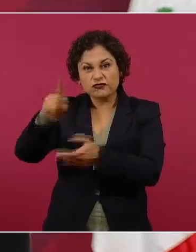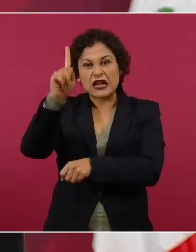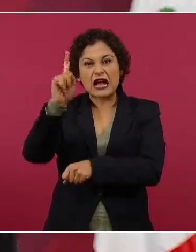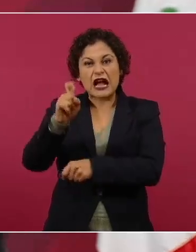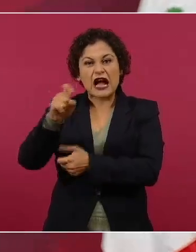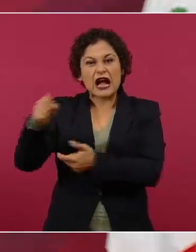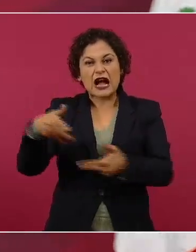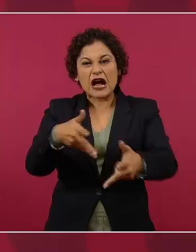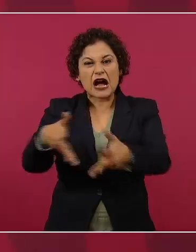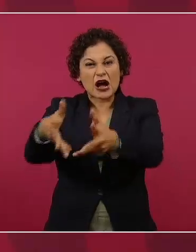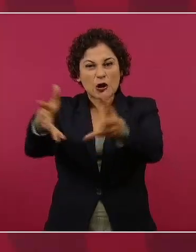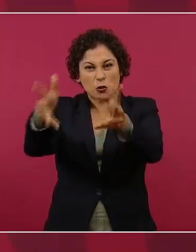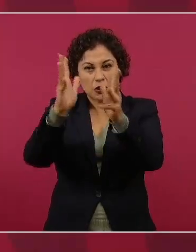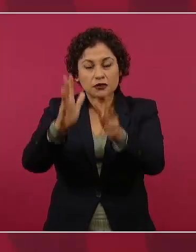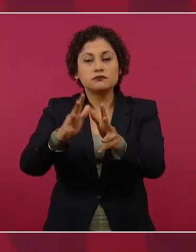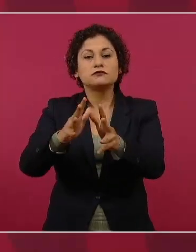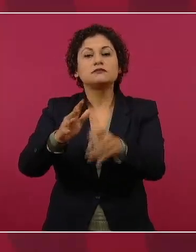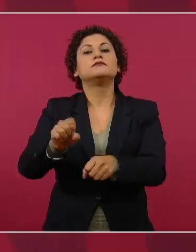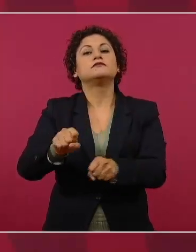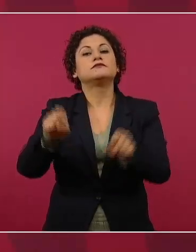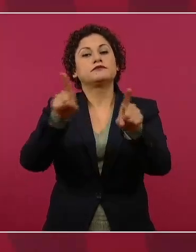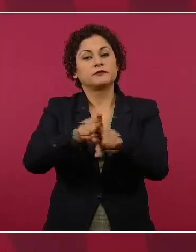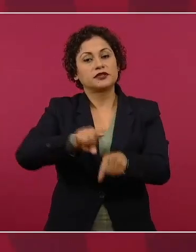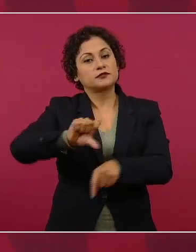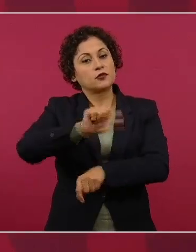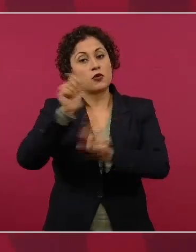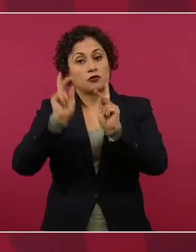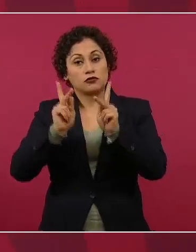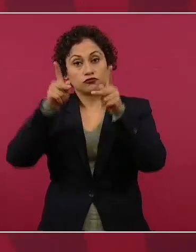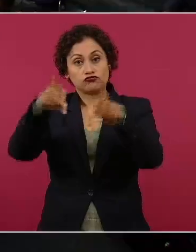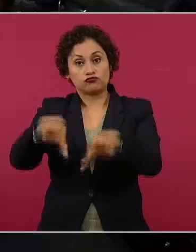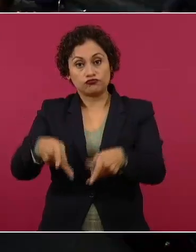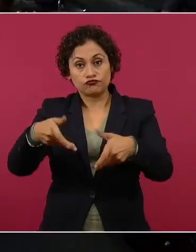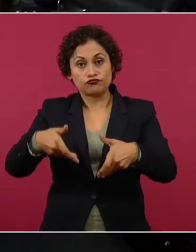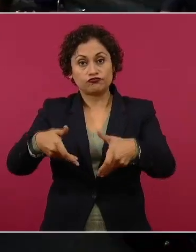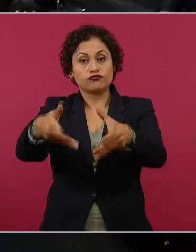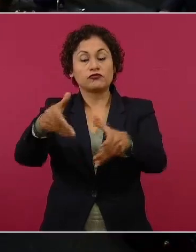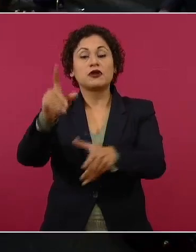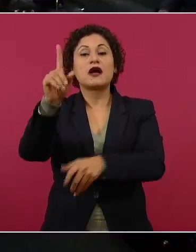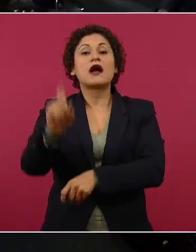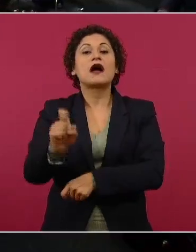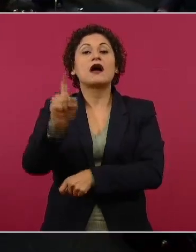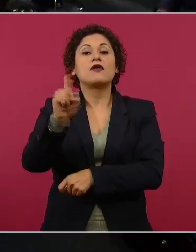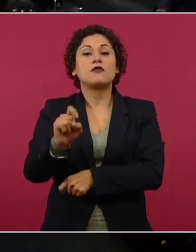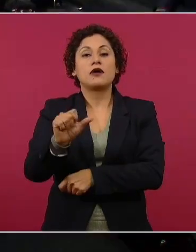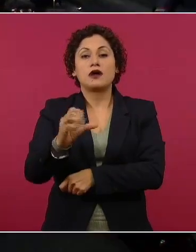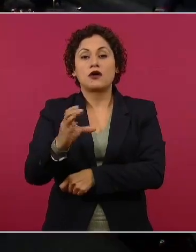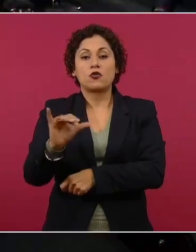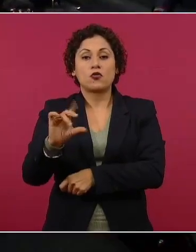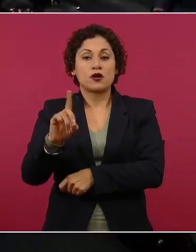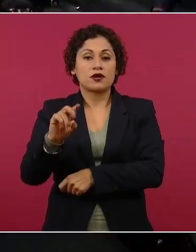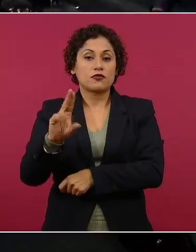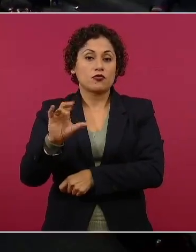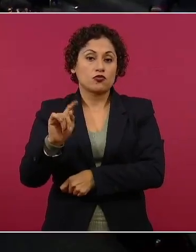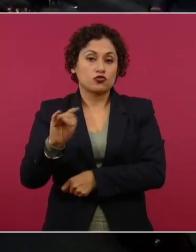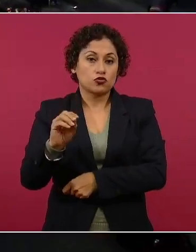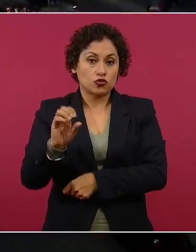Vamos a entregar acueductos para resolver problemas de falta de